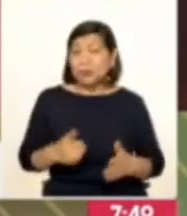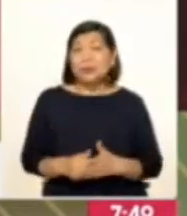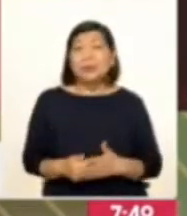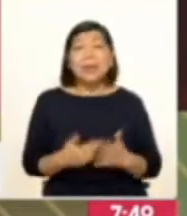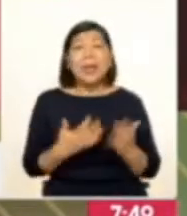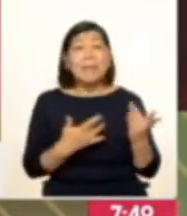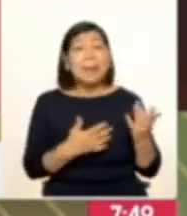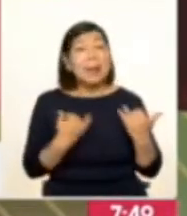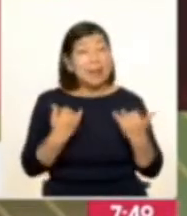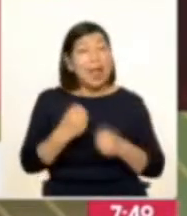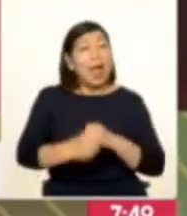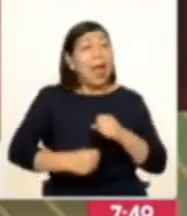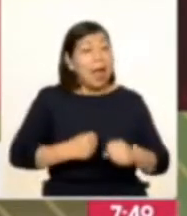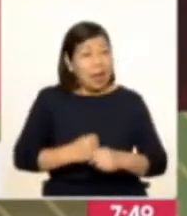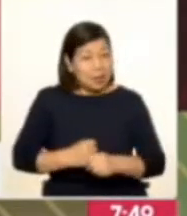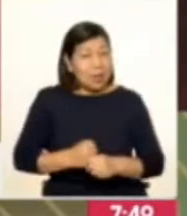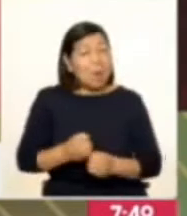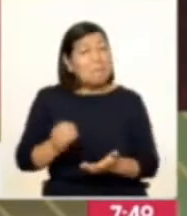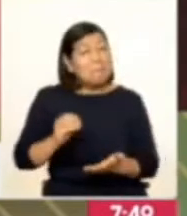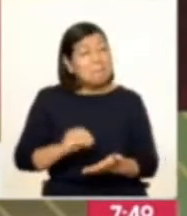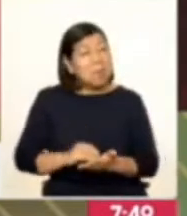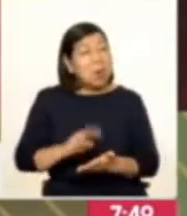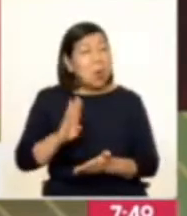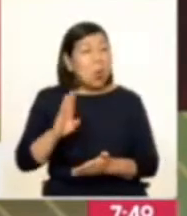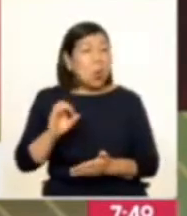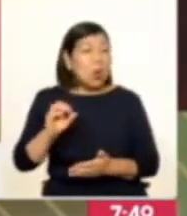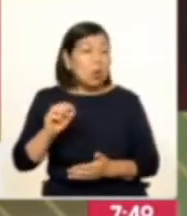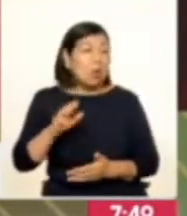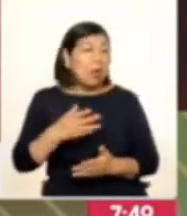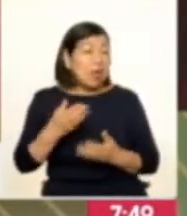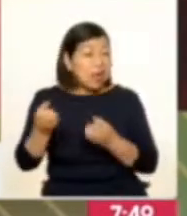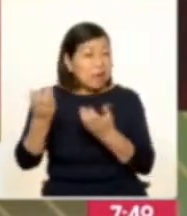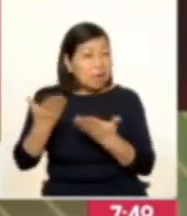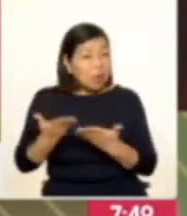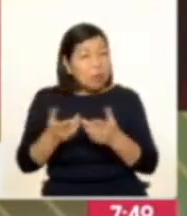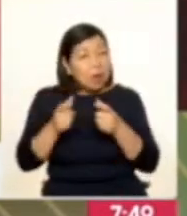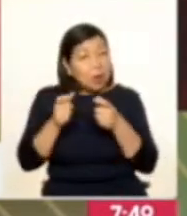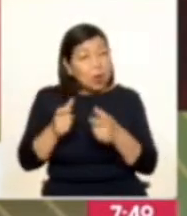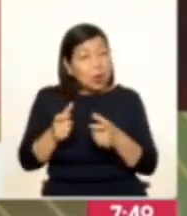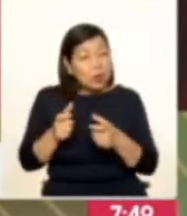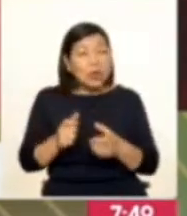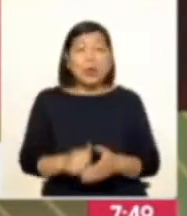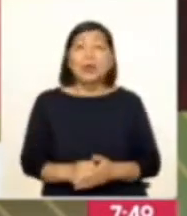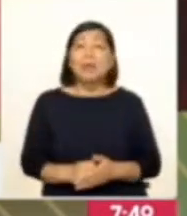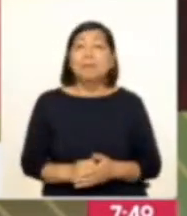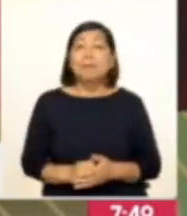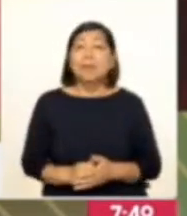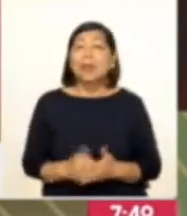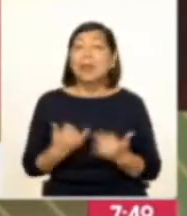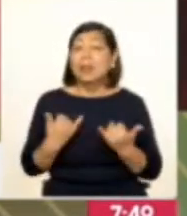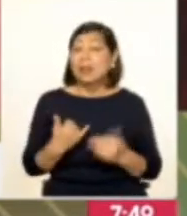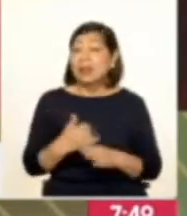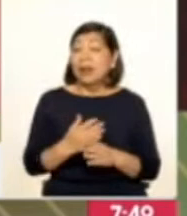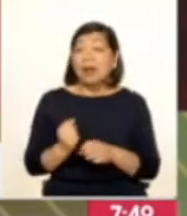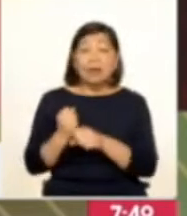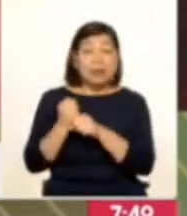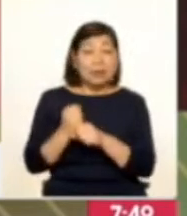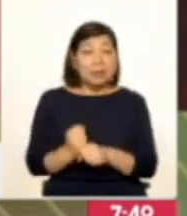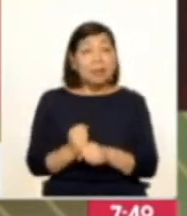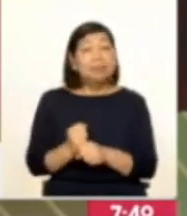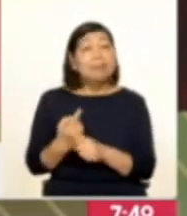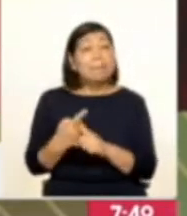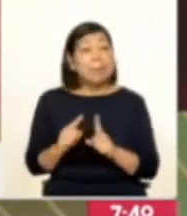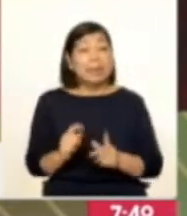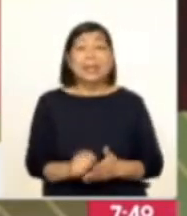esperamos este año generar pues más de 40.000 informes de control a nivel nacional Y de esa manera fortalecer las